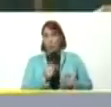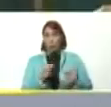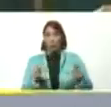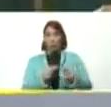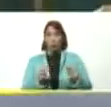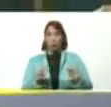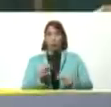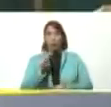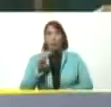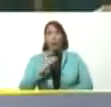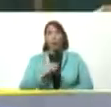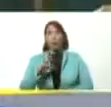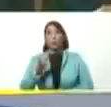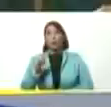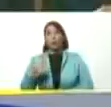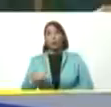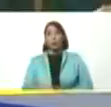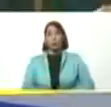José.